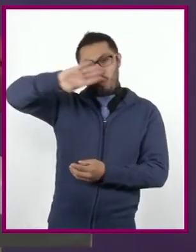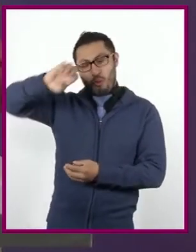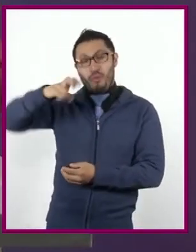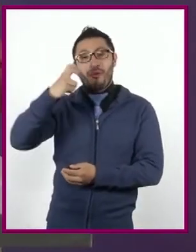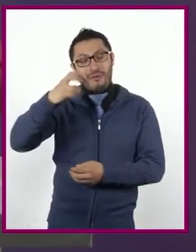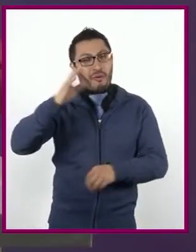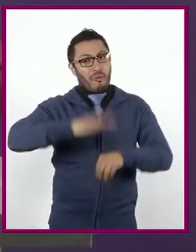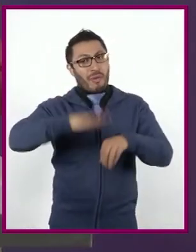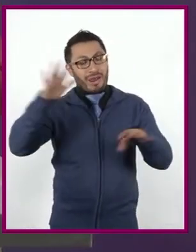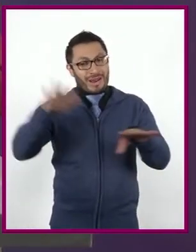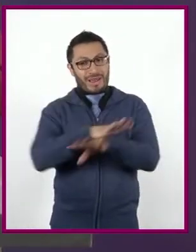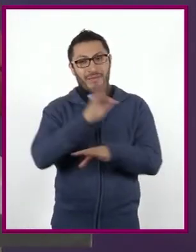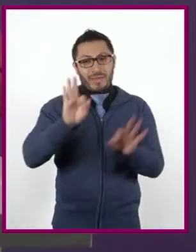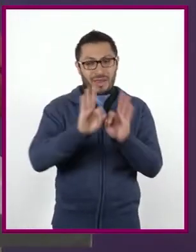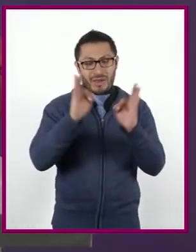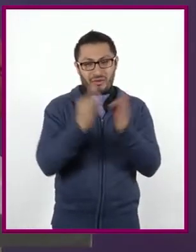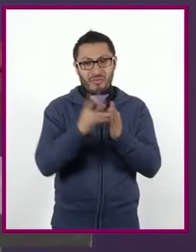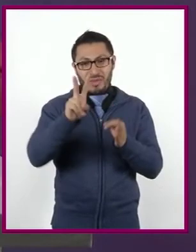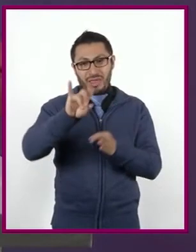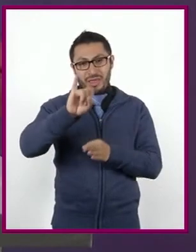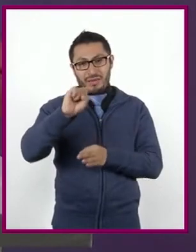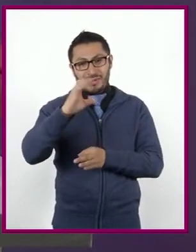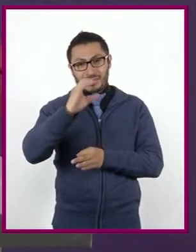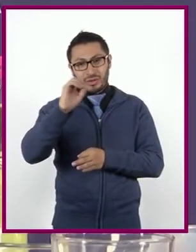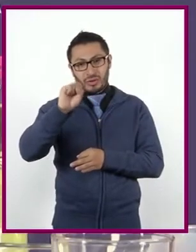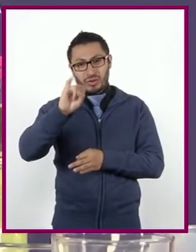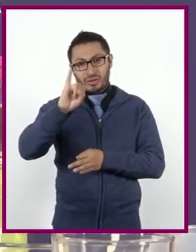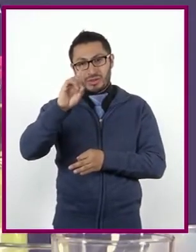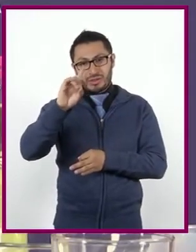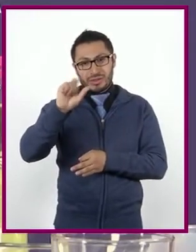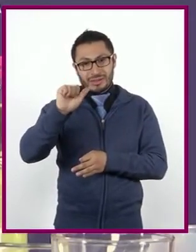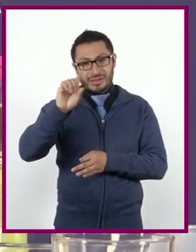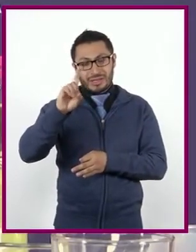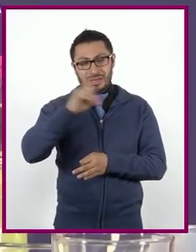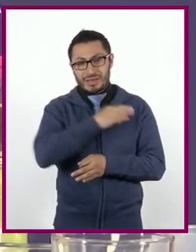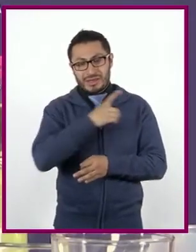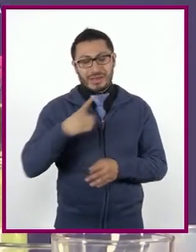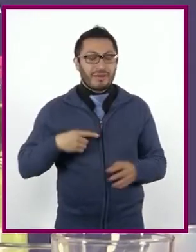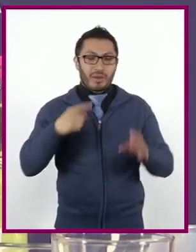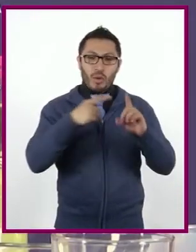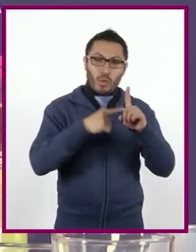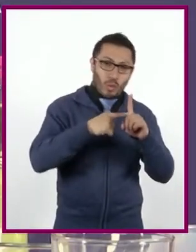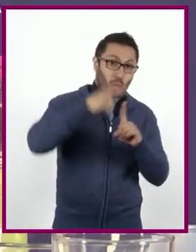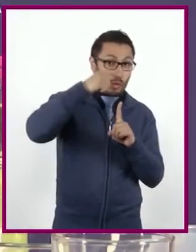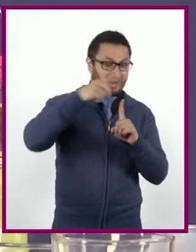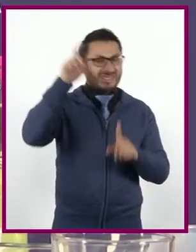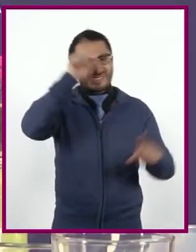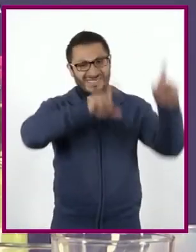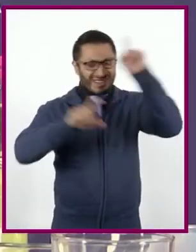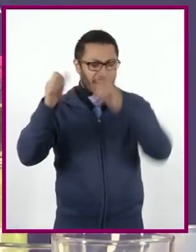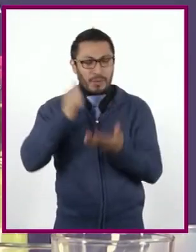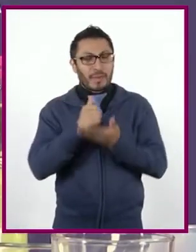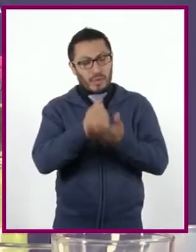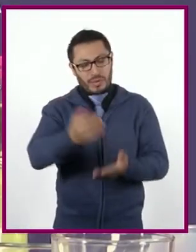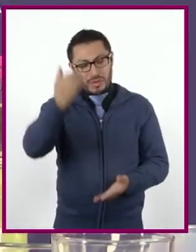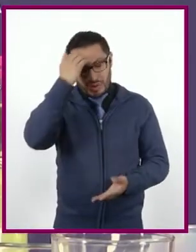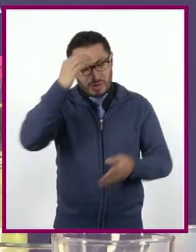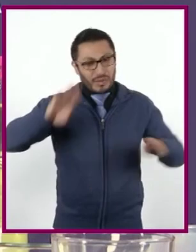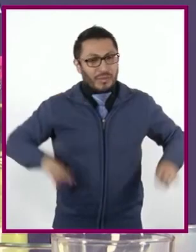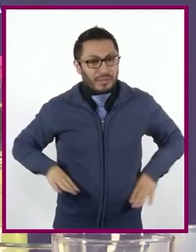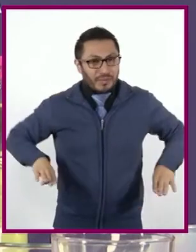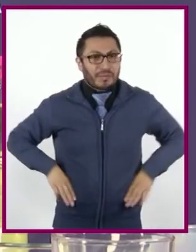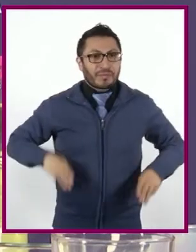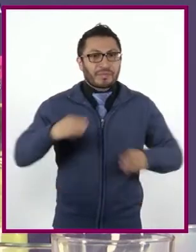su viscosidad, debes aumentar la temperatura. La química nos permite conocer las propiedades de la materia